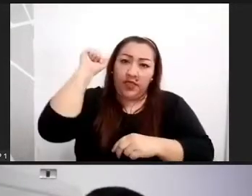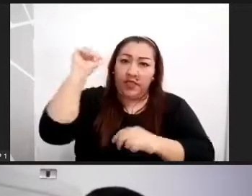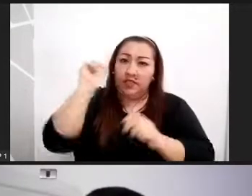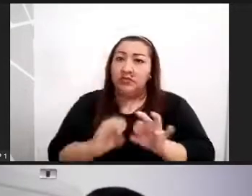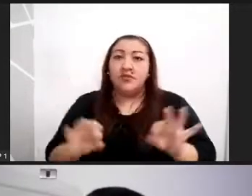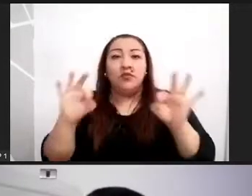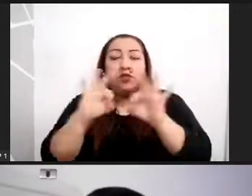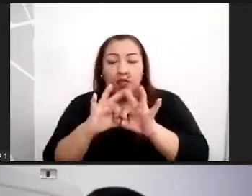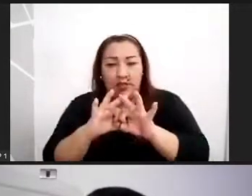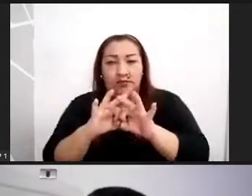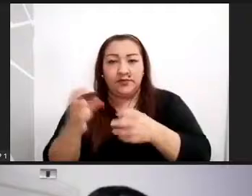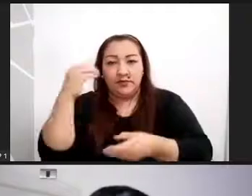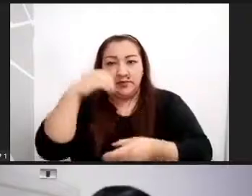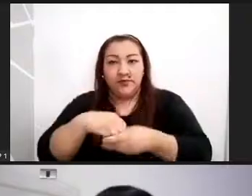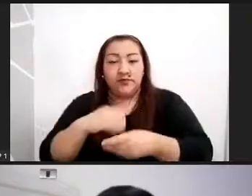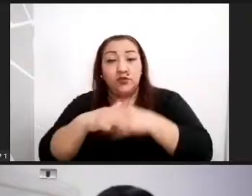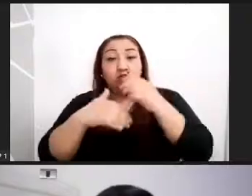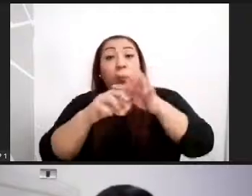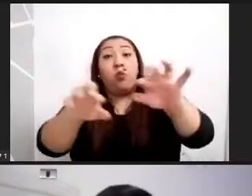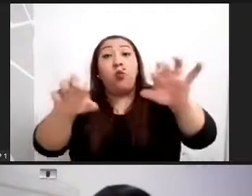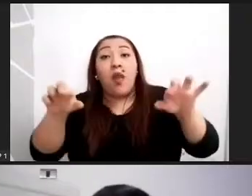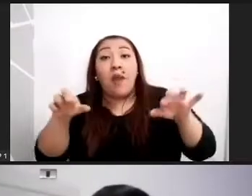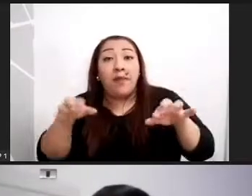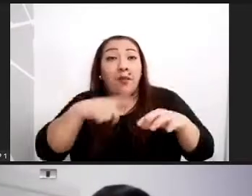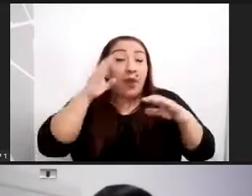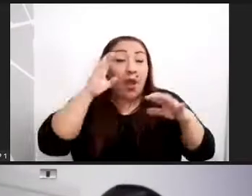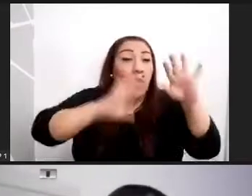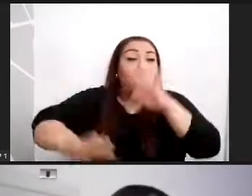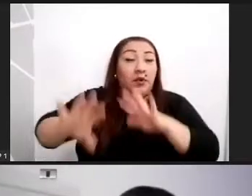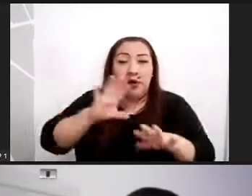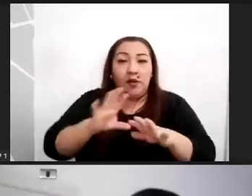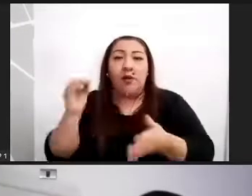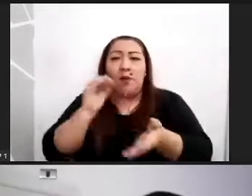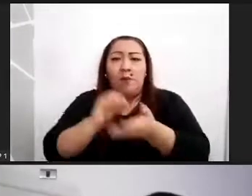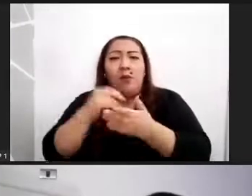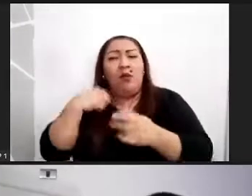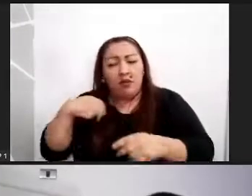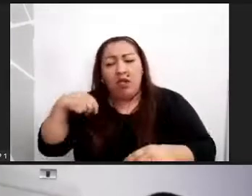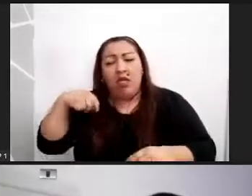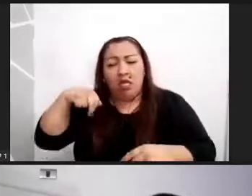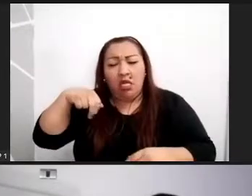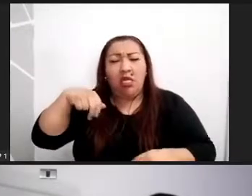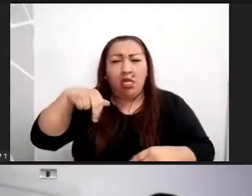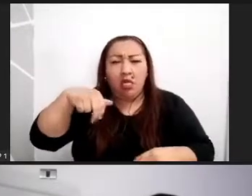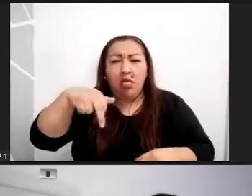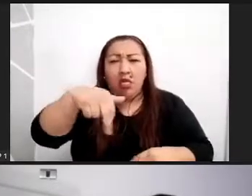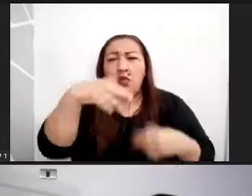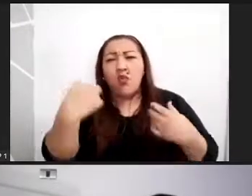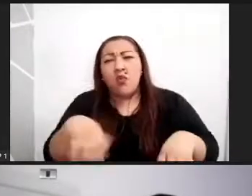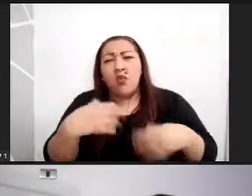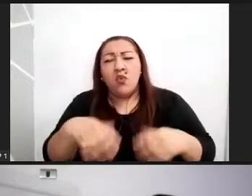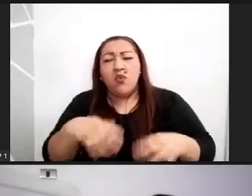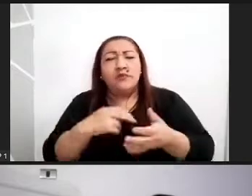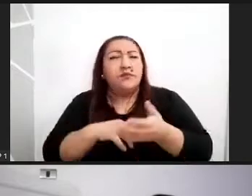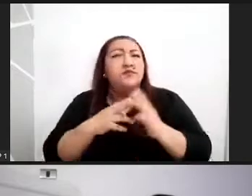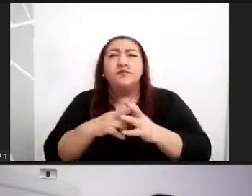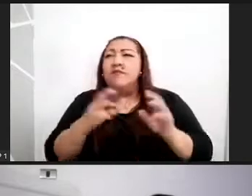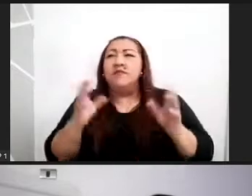de parte de la población. Por consiguiente, hemos caminado por